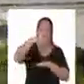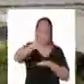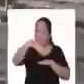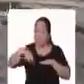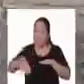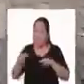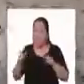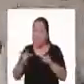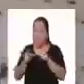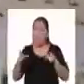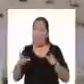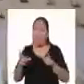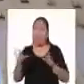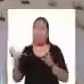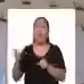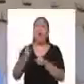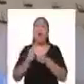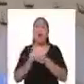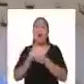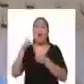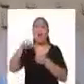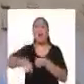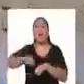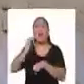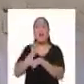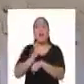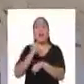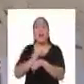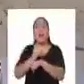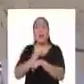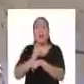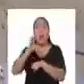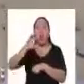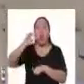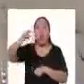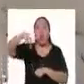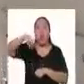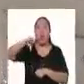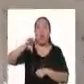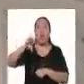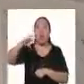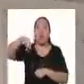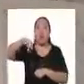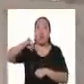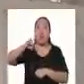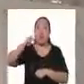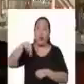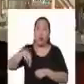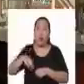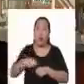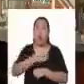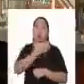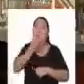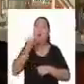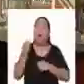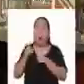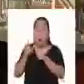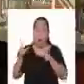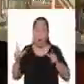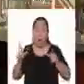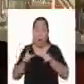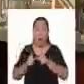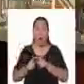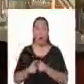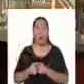confiscan ese convento, lo convierten en un mercado para modernizar la ciudad, pero para evitar ese caos que se estaba viviendo de que tú